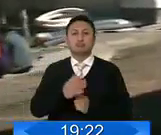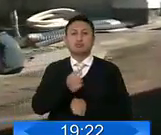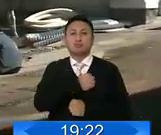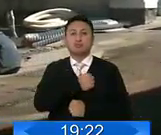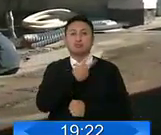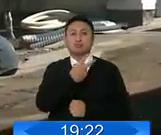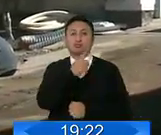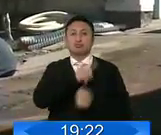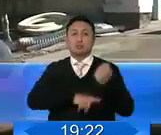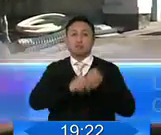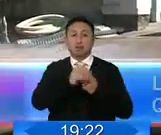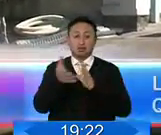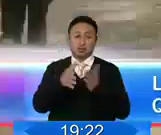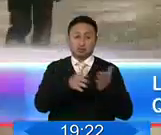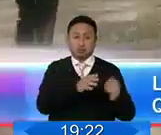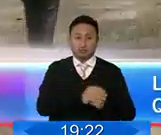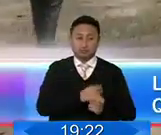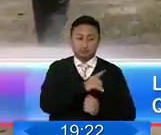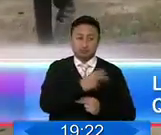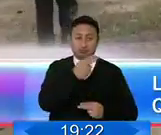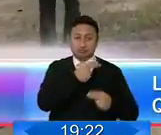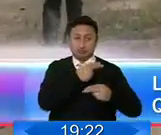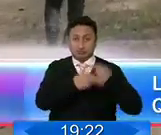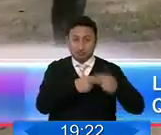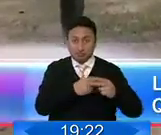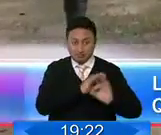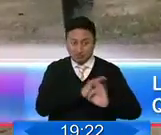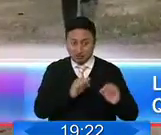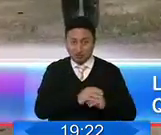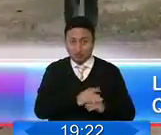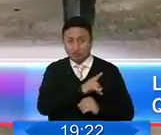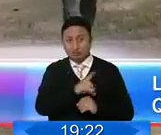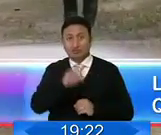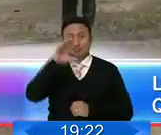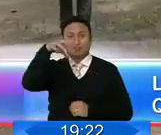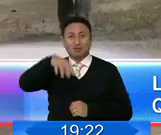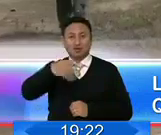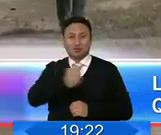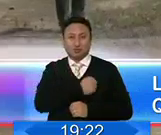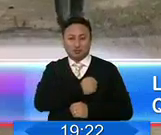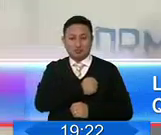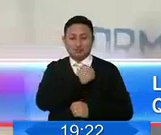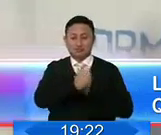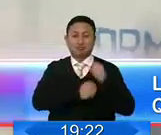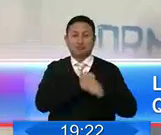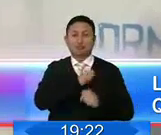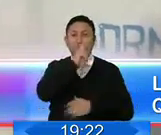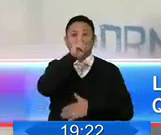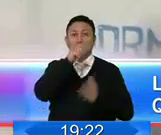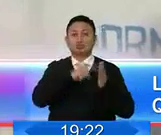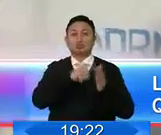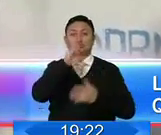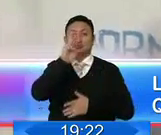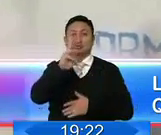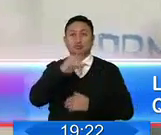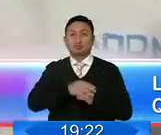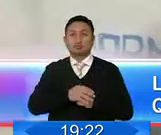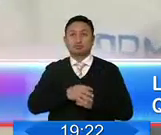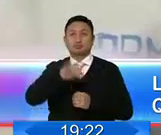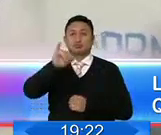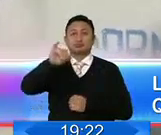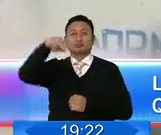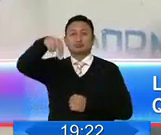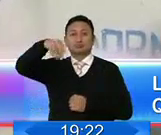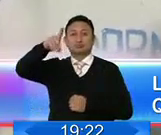hermanos que fallecieron y al no contar con herederos pasaron a manos del estado y sueño de 2006 que en aquel entonces el inda se las